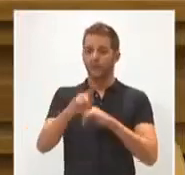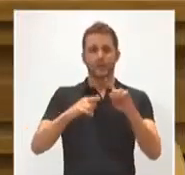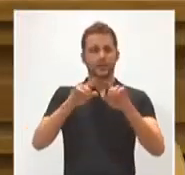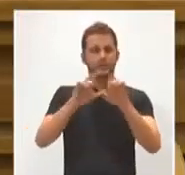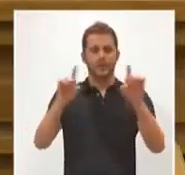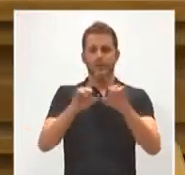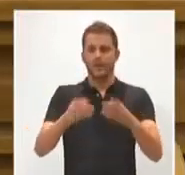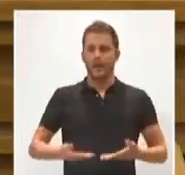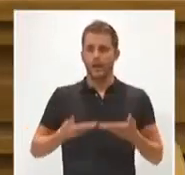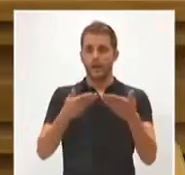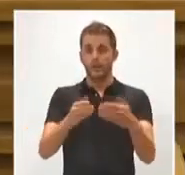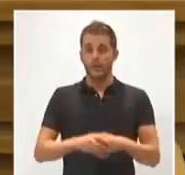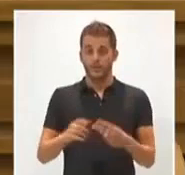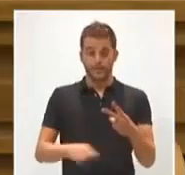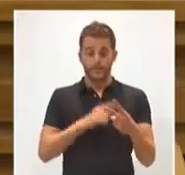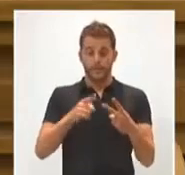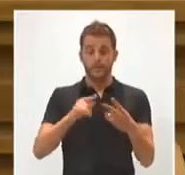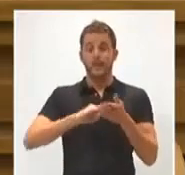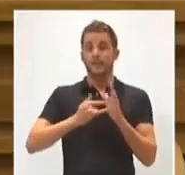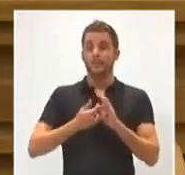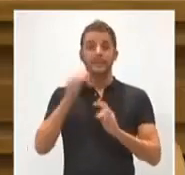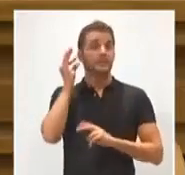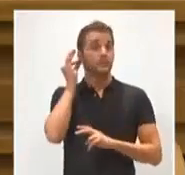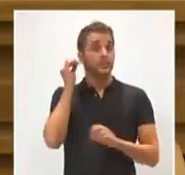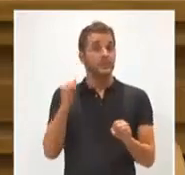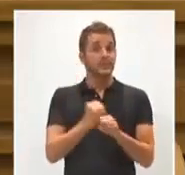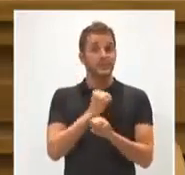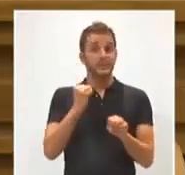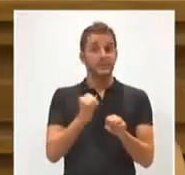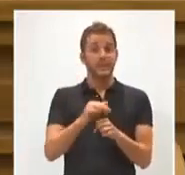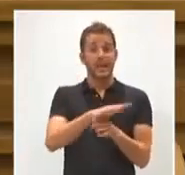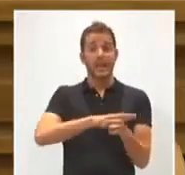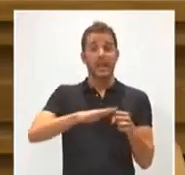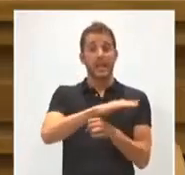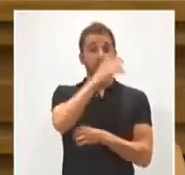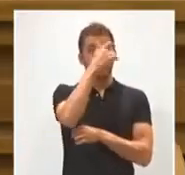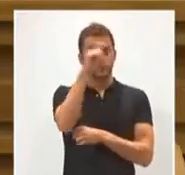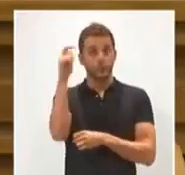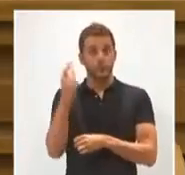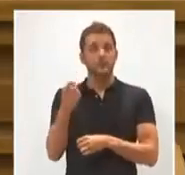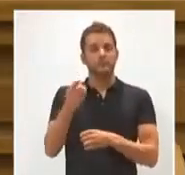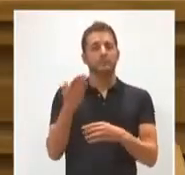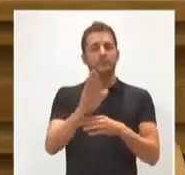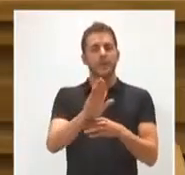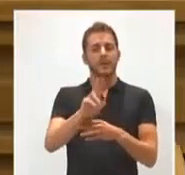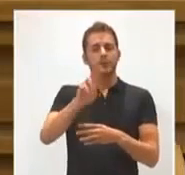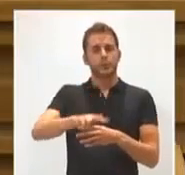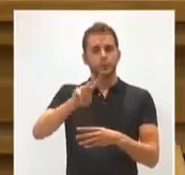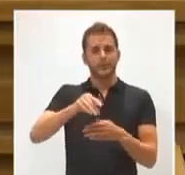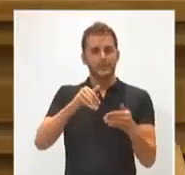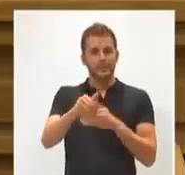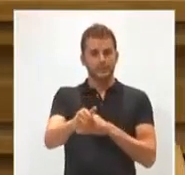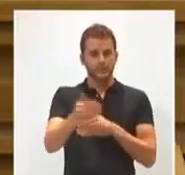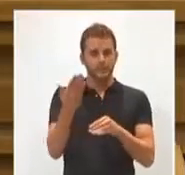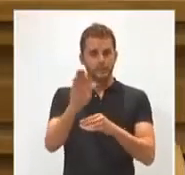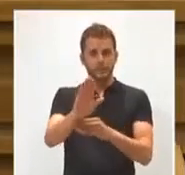el plan también de mujeres de empleo de mujeres en el ámbito rural se va a plantear en los próximos dos meses y